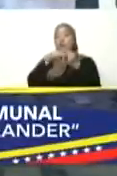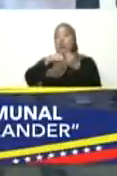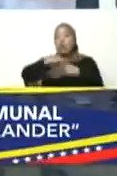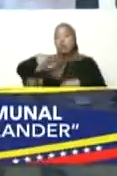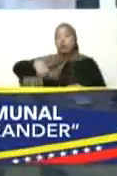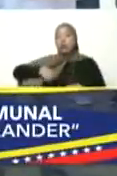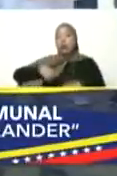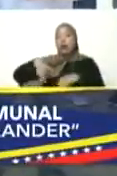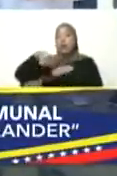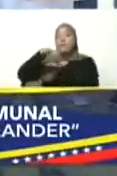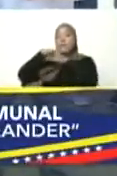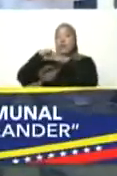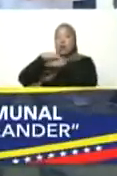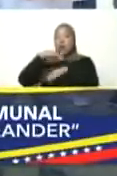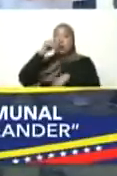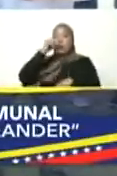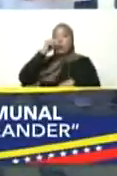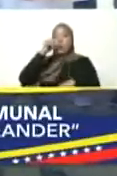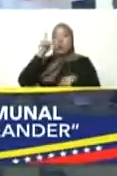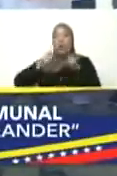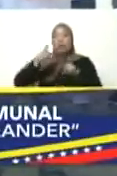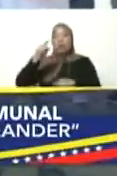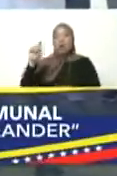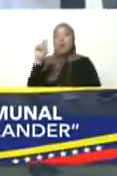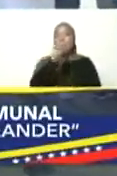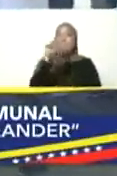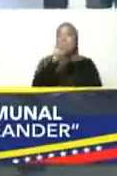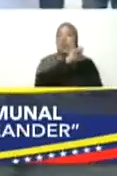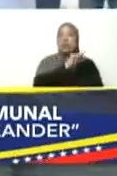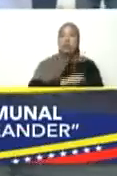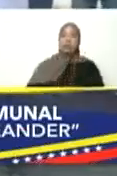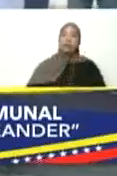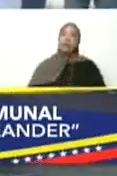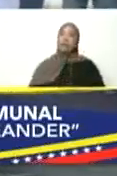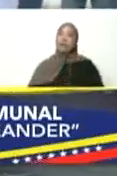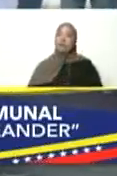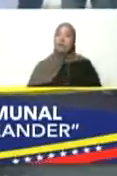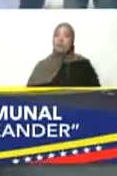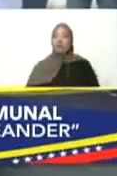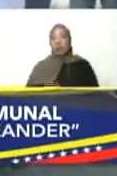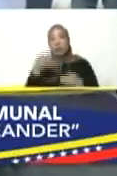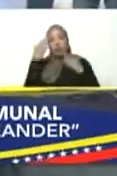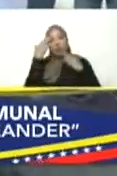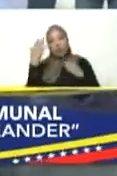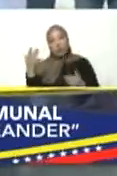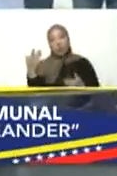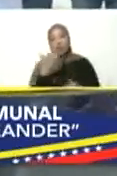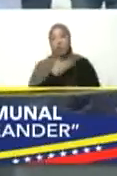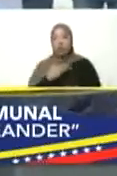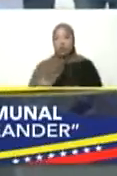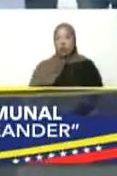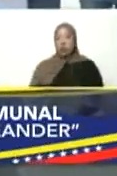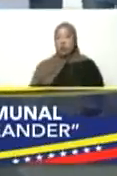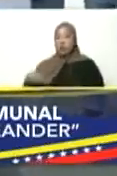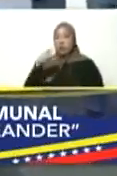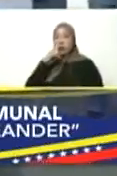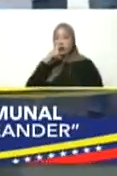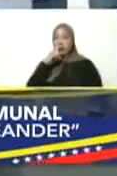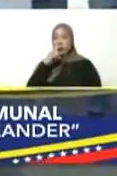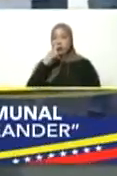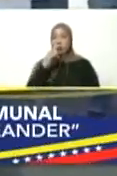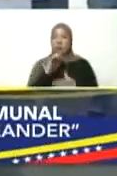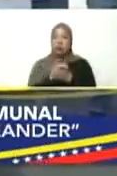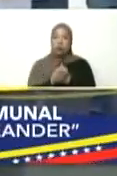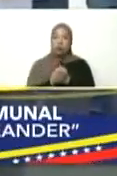nuestro ministro Jorge Arreaza desde hace algunos meses. Saludo, presidente. Desde aquí, desde esta planta de